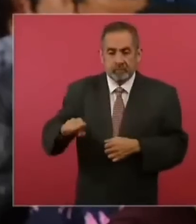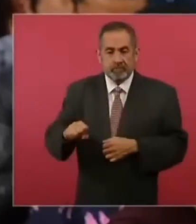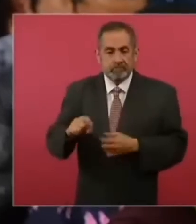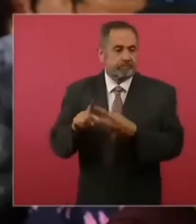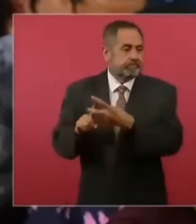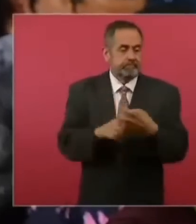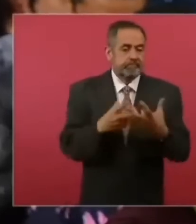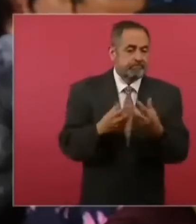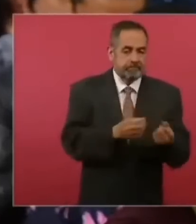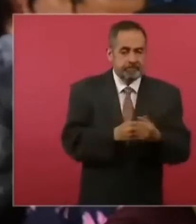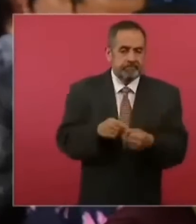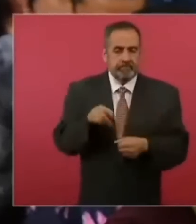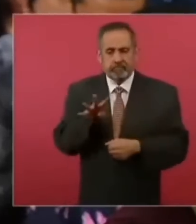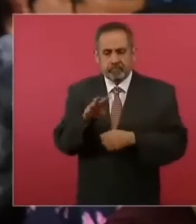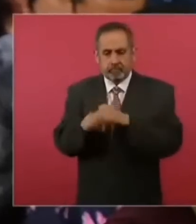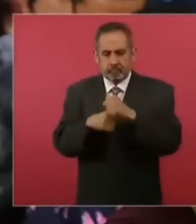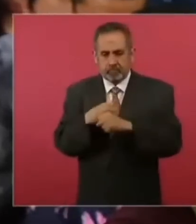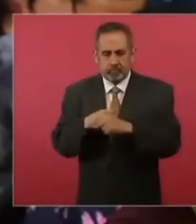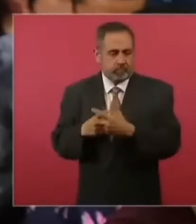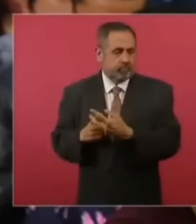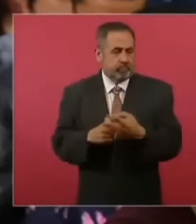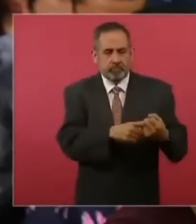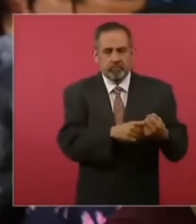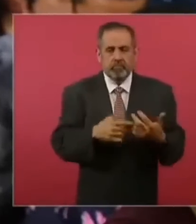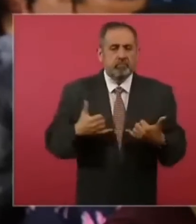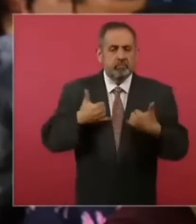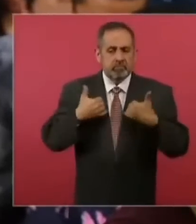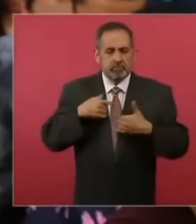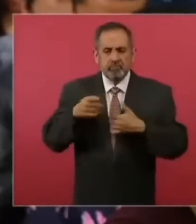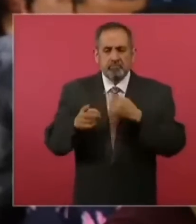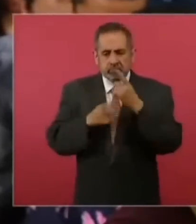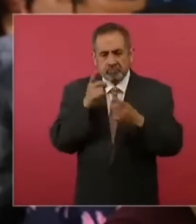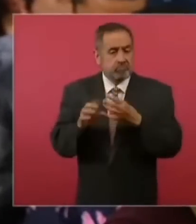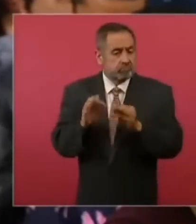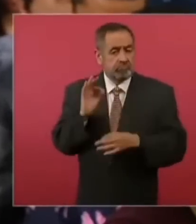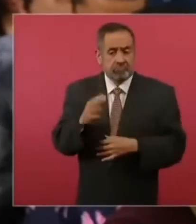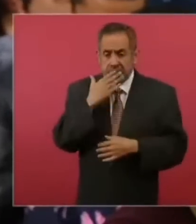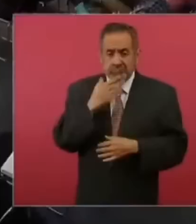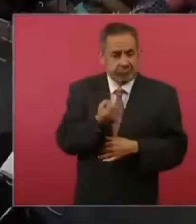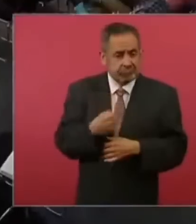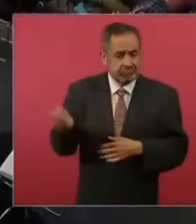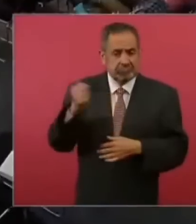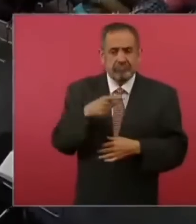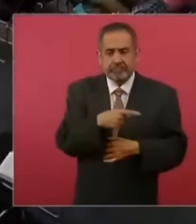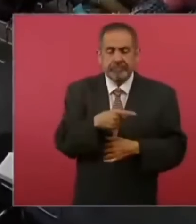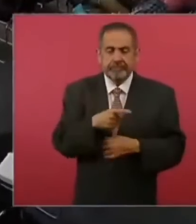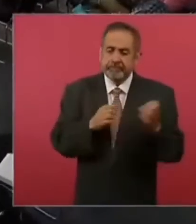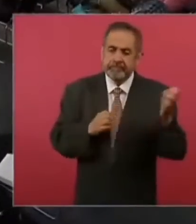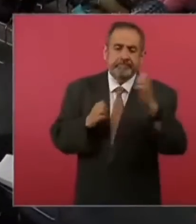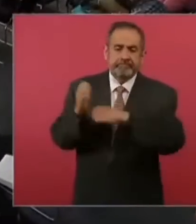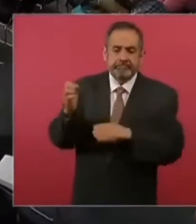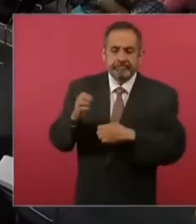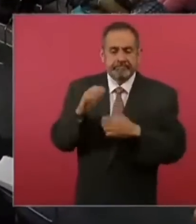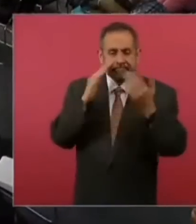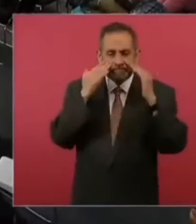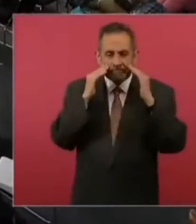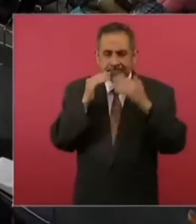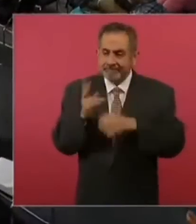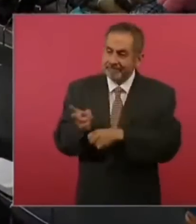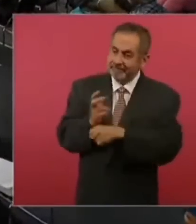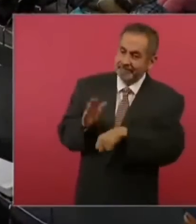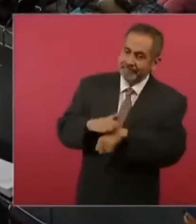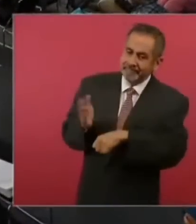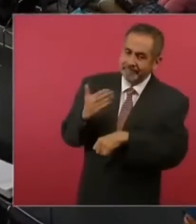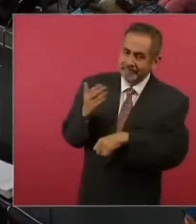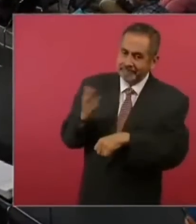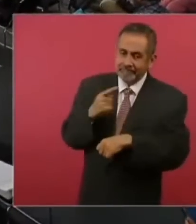Domínguez Villanueva, de 19 años de edad, un joven deportista. Y resulta que por engaños en Facebook lo convocan